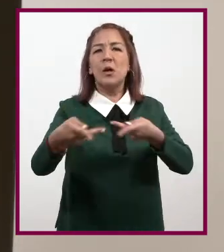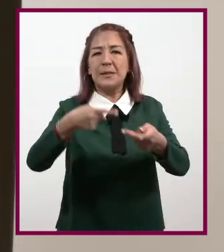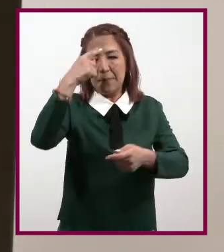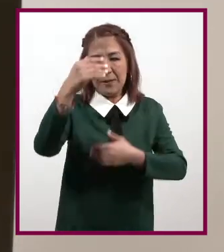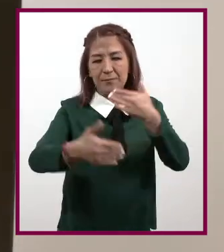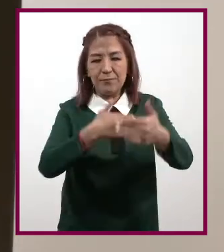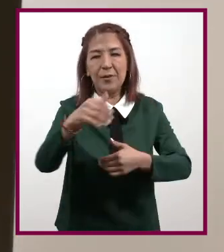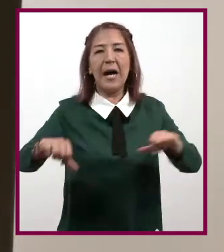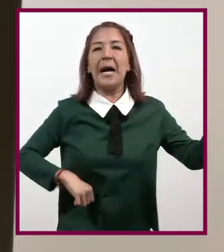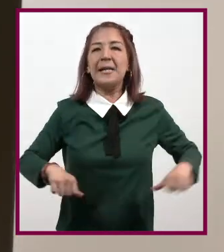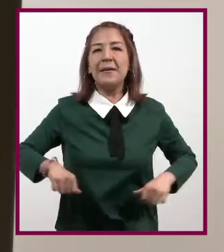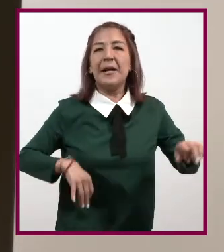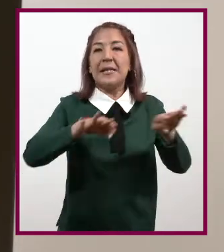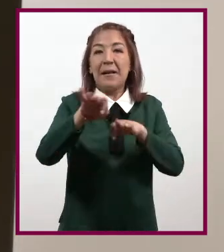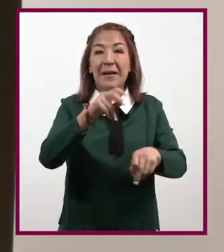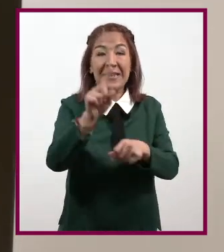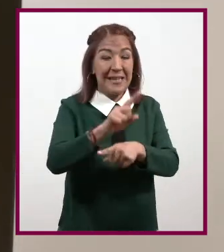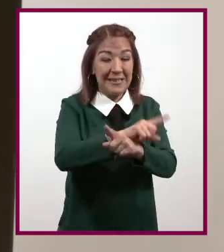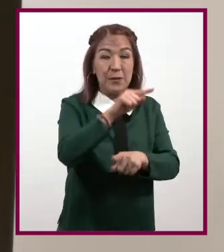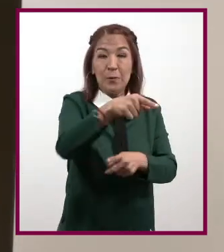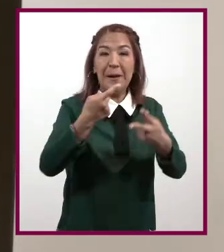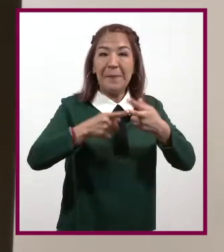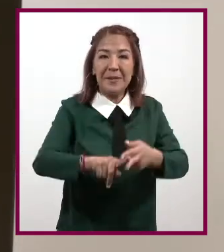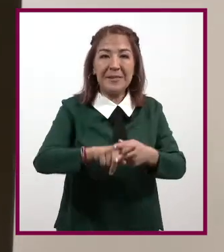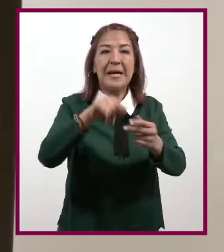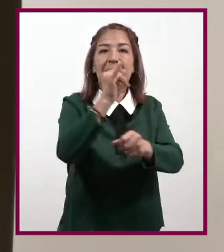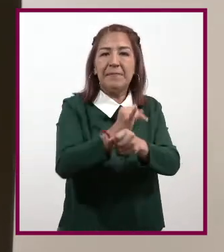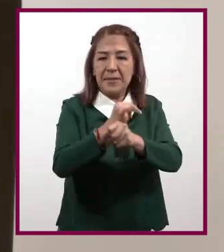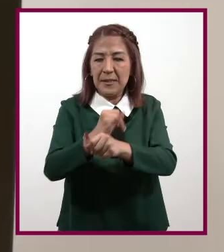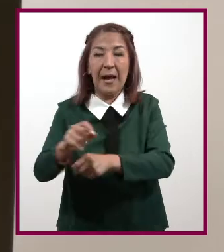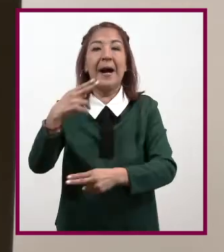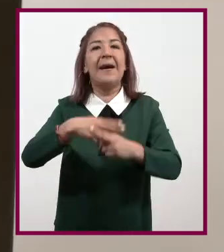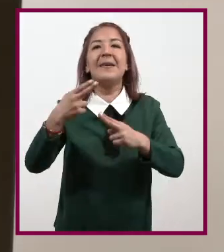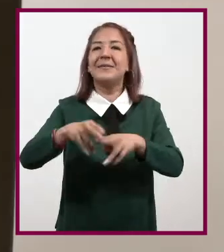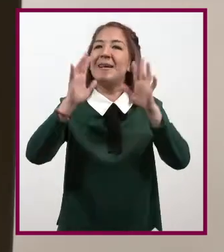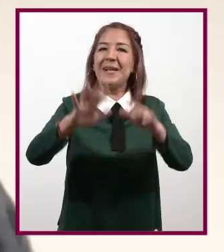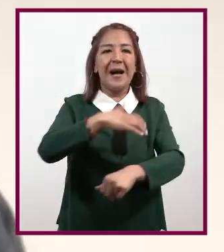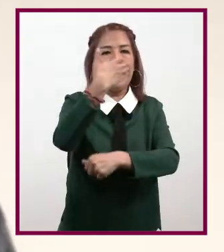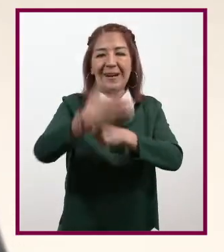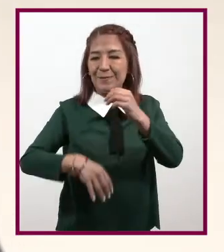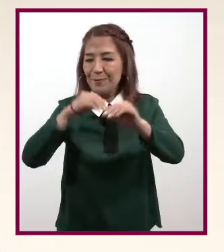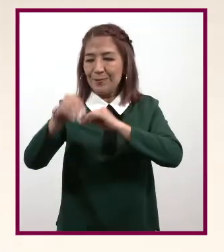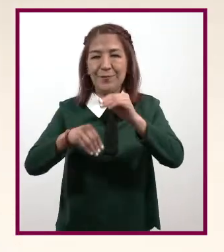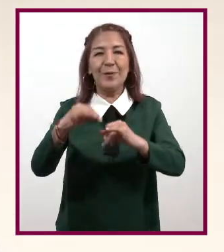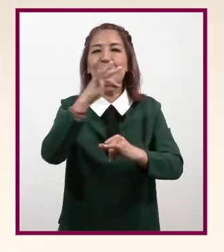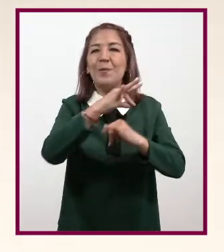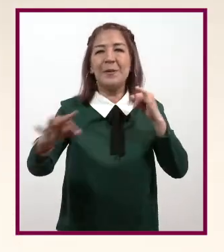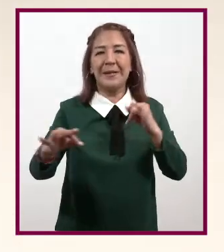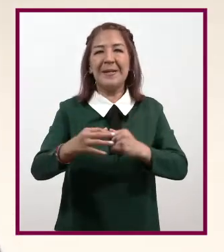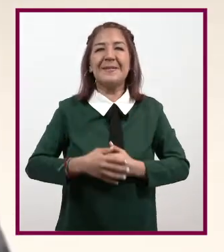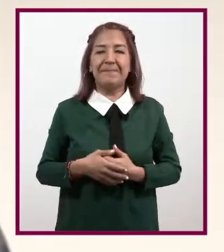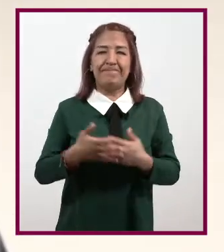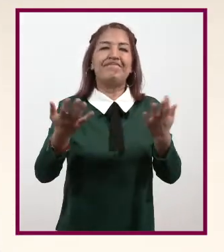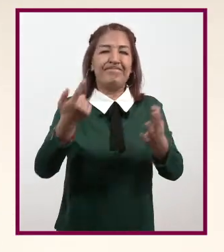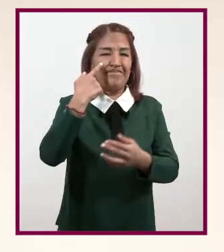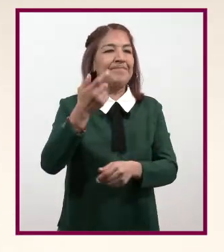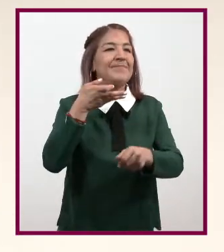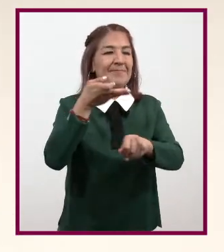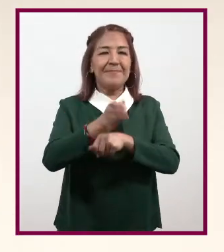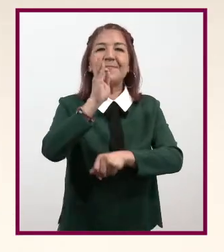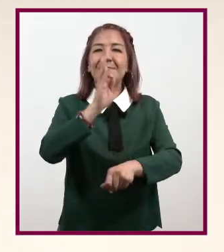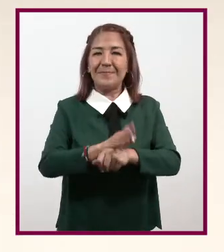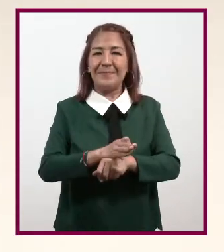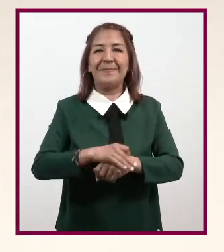que inicias la investigación de un tema determinado hasta que decides la resolución formal de la pieza? Es curioso porque uno lo